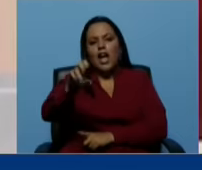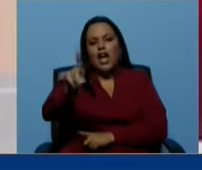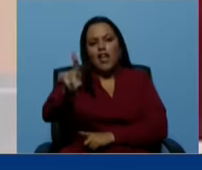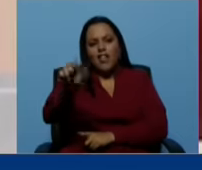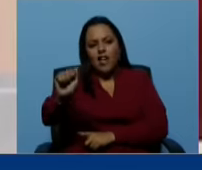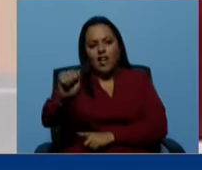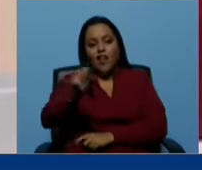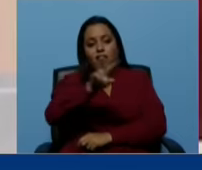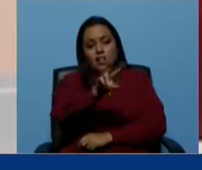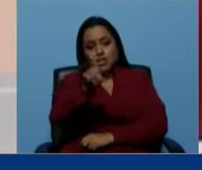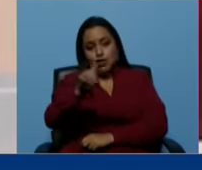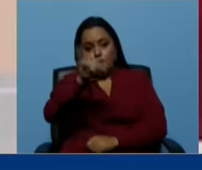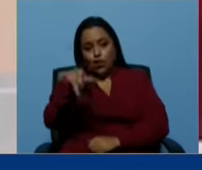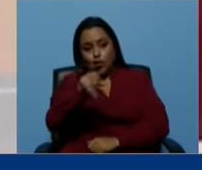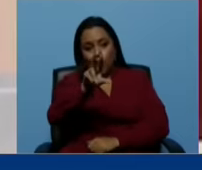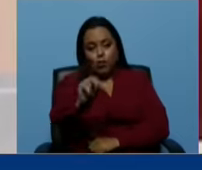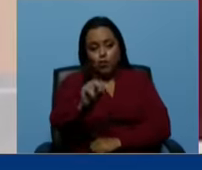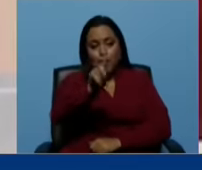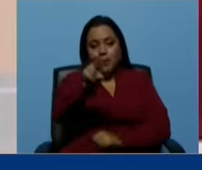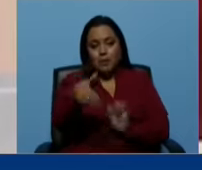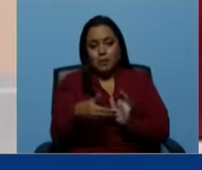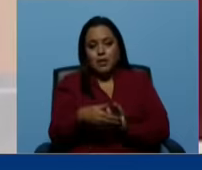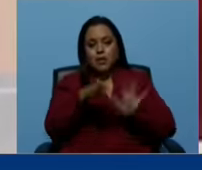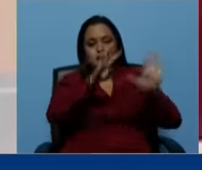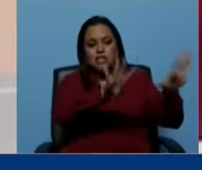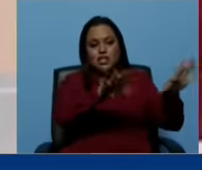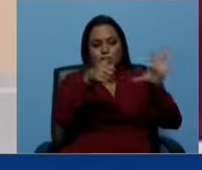21 de junio de 1966.